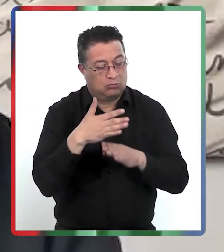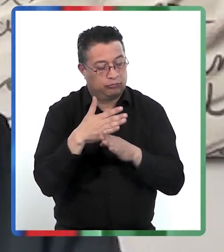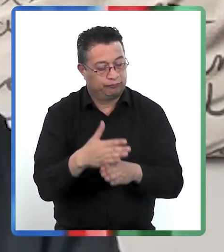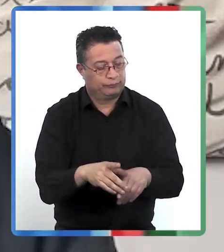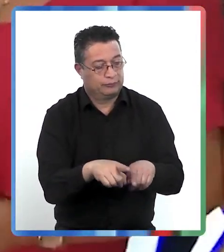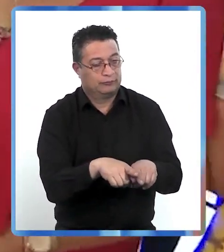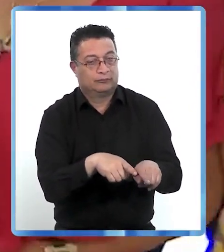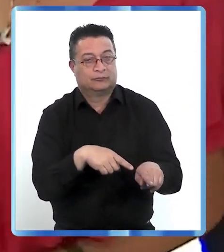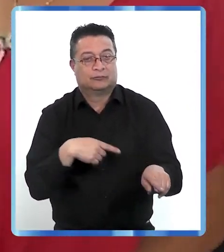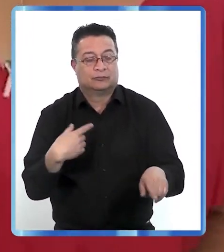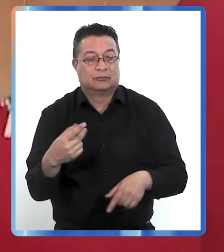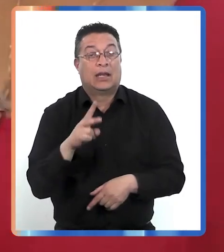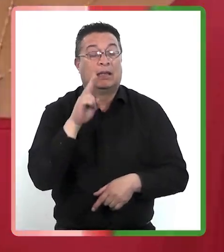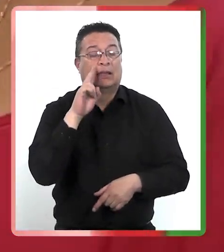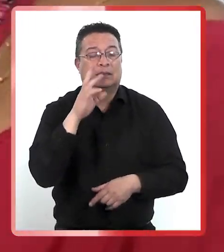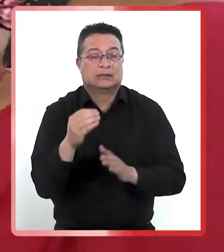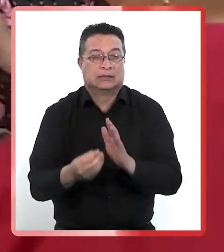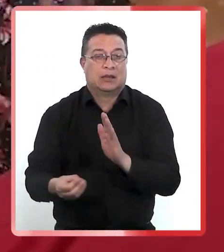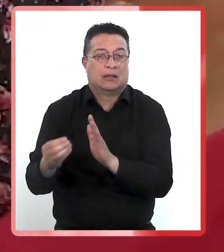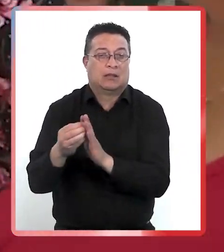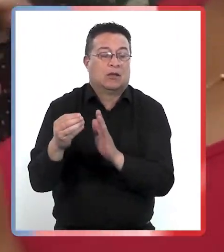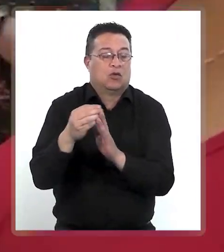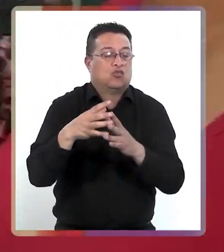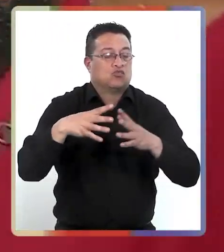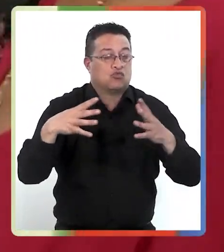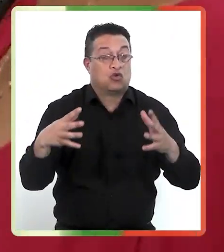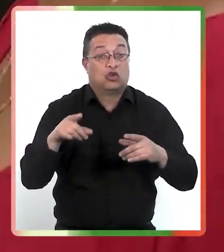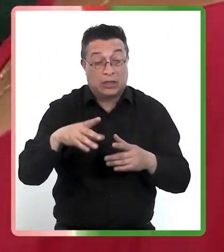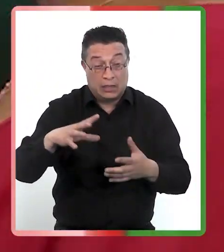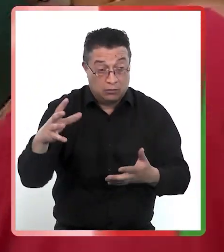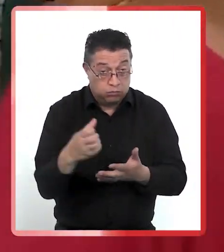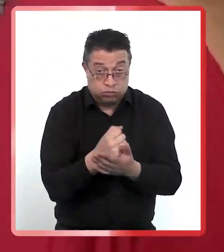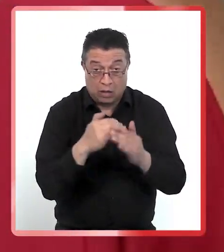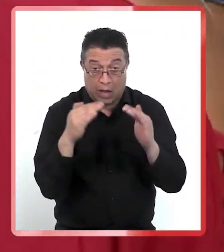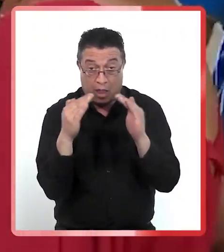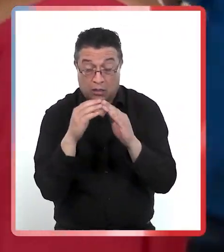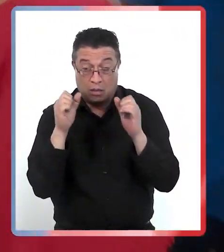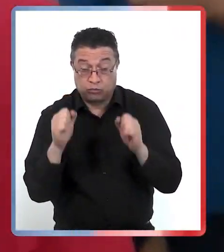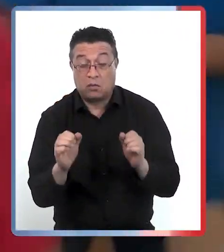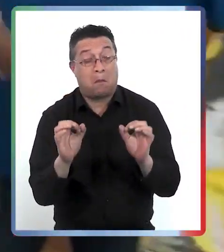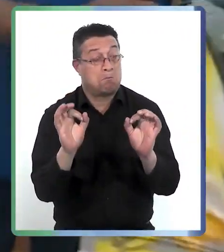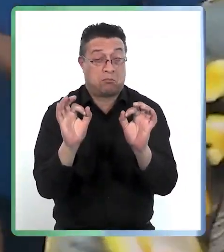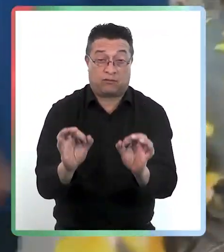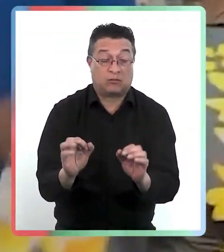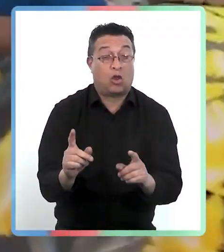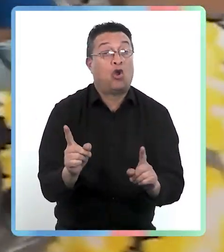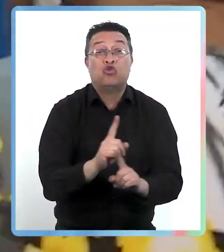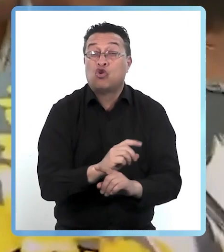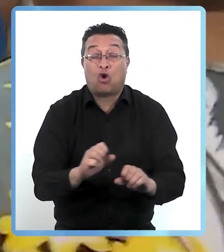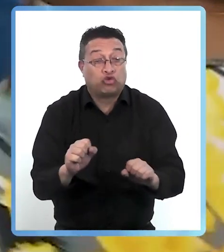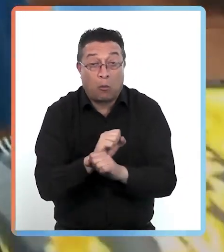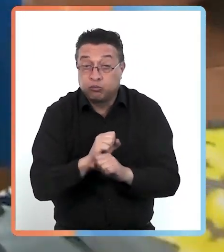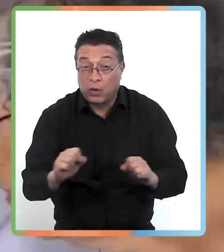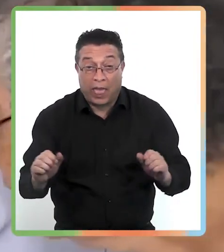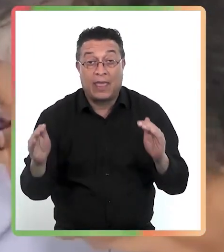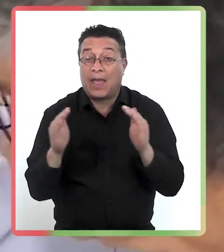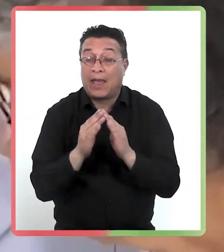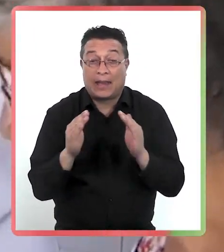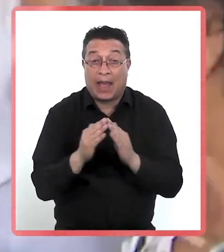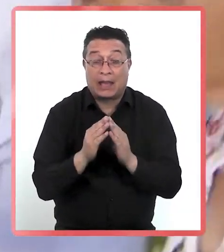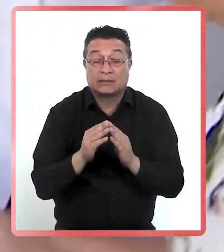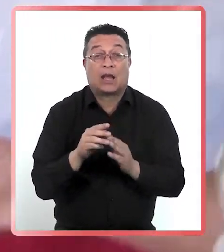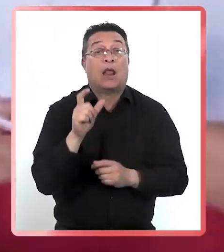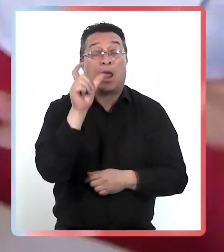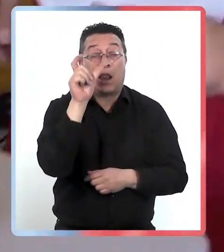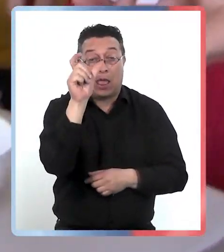son cuidados de largo tiempo, sin sobrepasarse. Si eso se logra en la casa, perfecto. Si eso no se logra en la